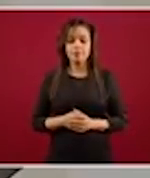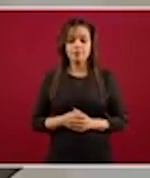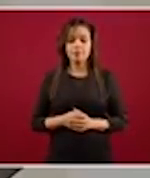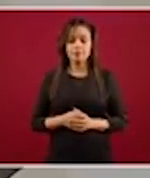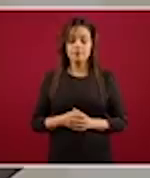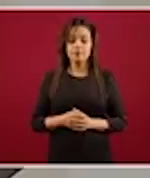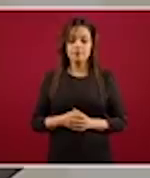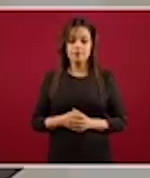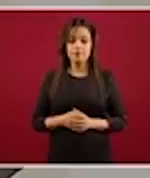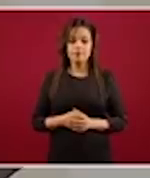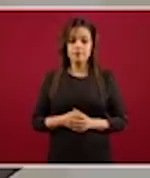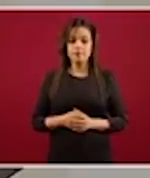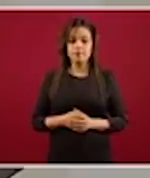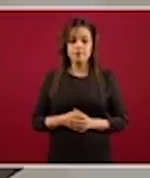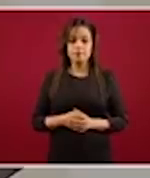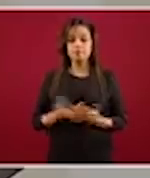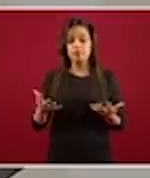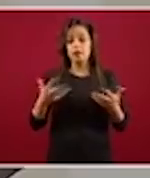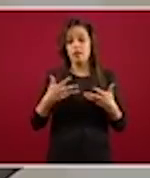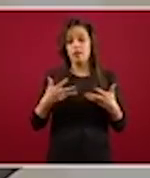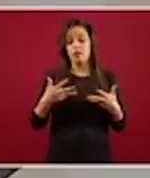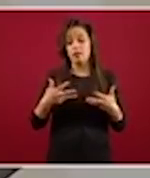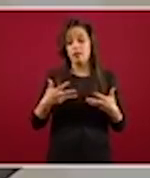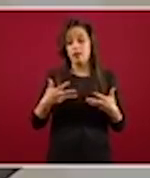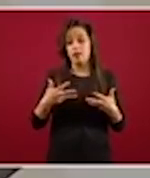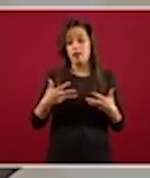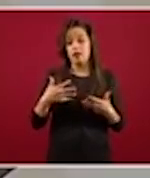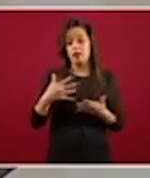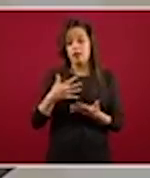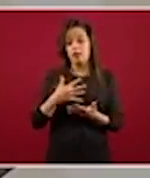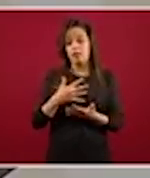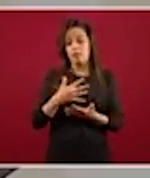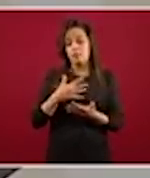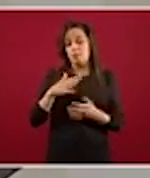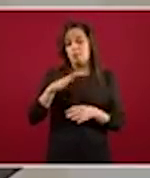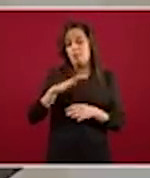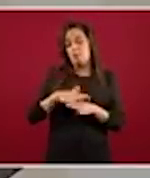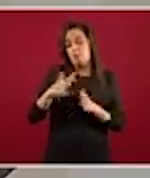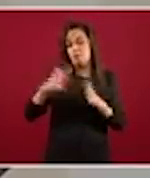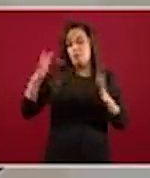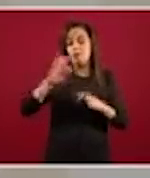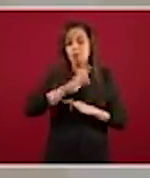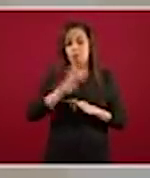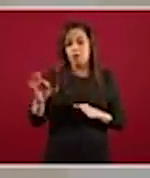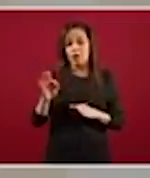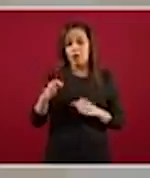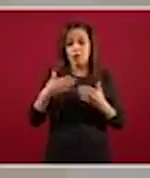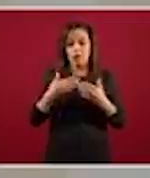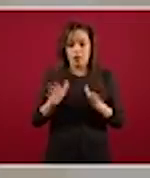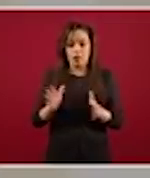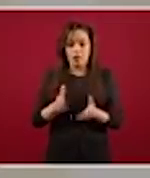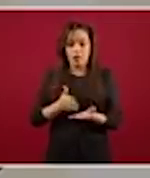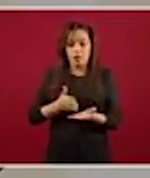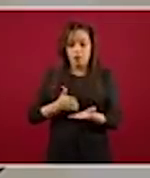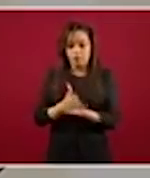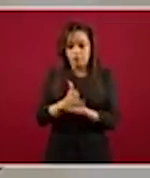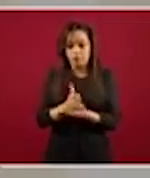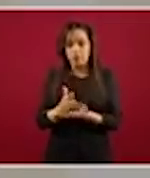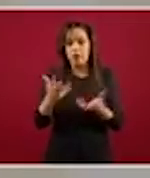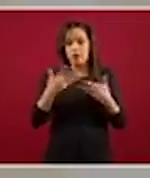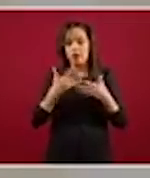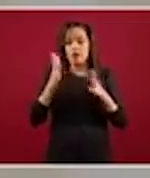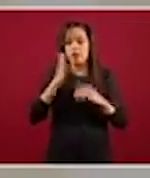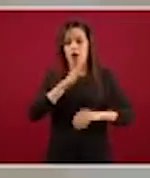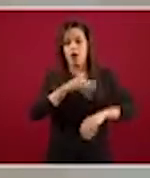el tener la mayor posibilidad y el acceso a lo que ya se tiene en inventarios en México,